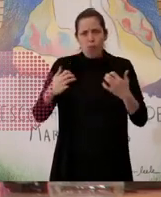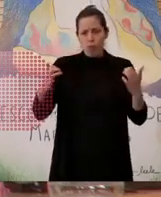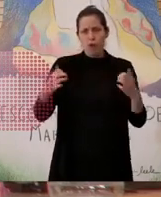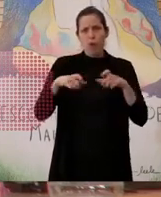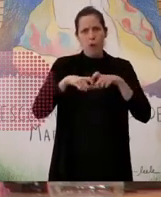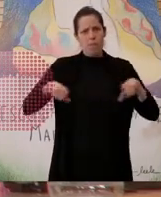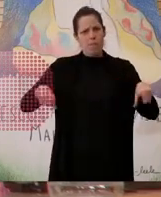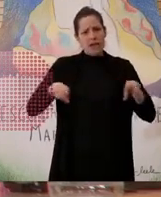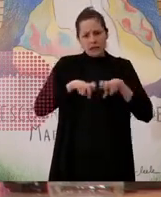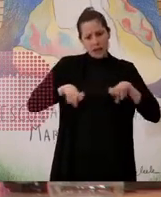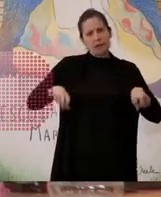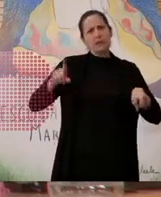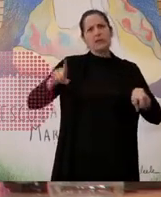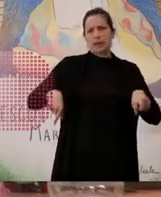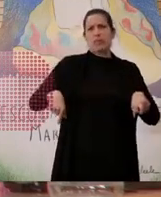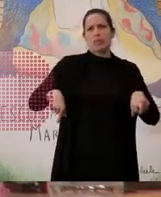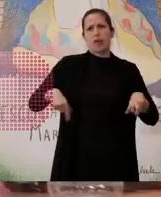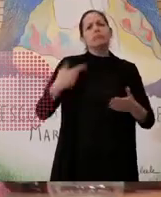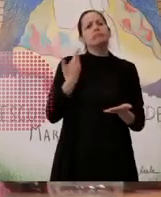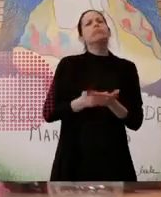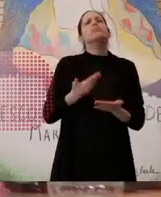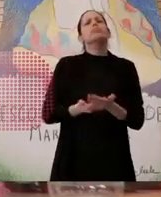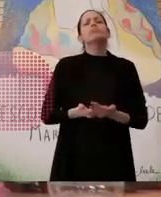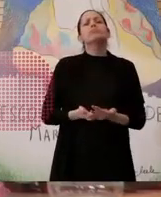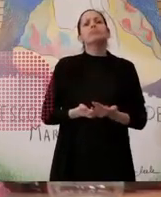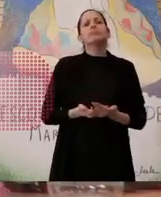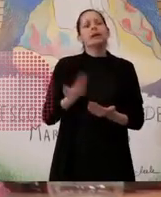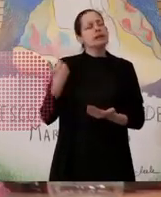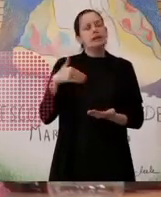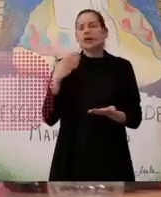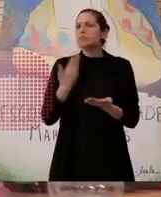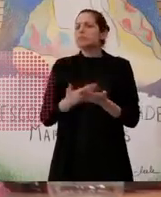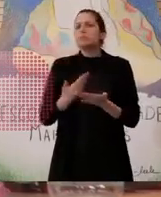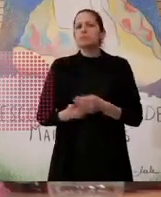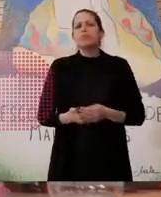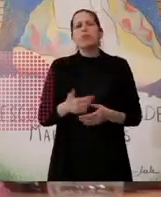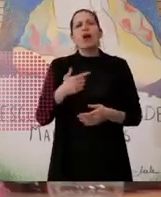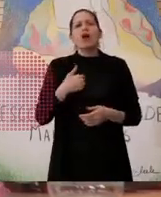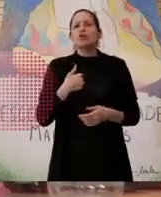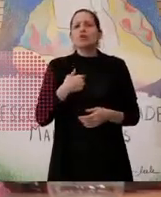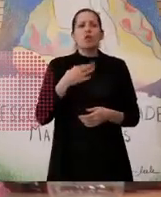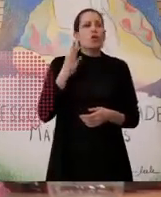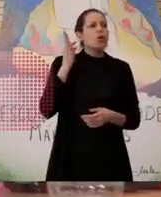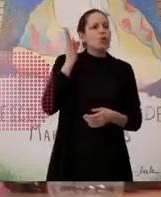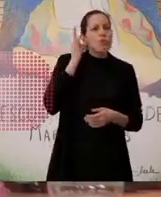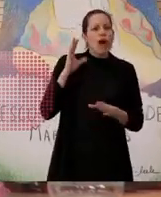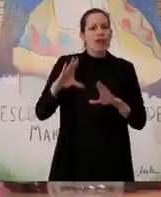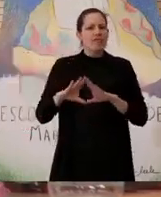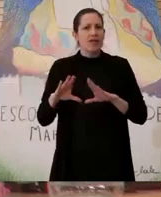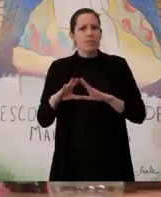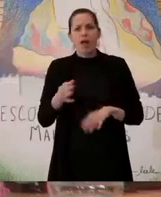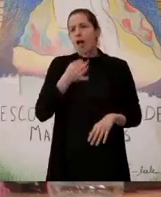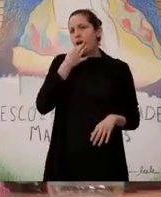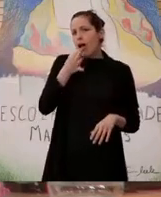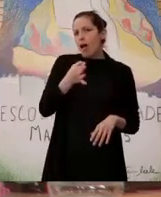he sido activista yo no soy una persona de oratoria digamos feminista sino